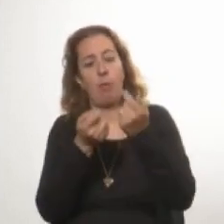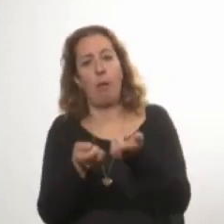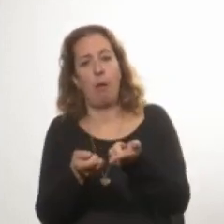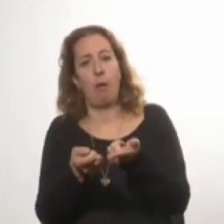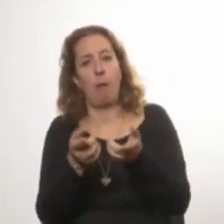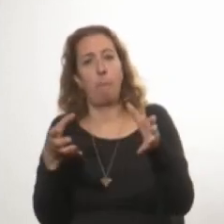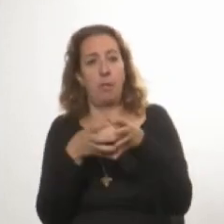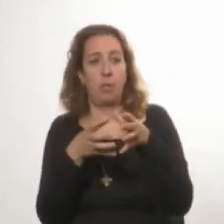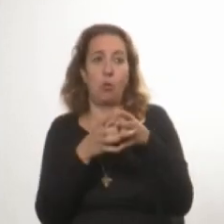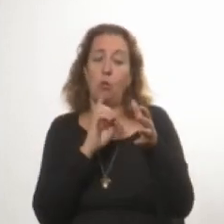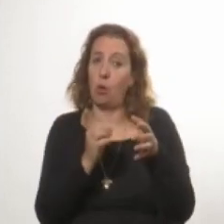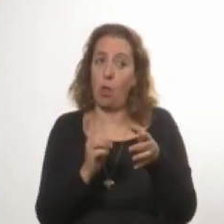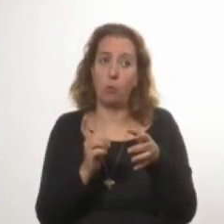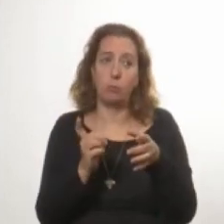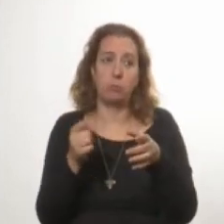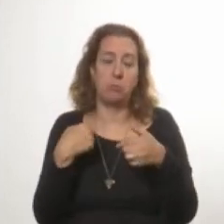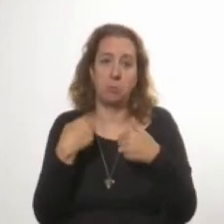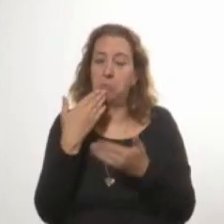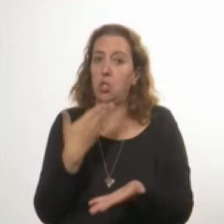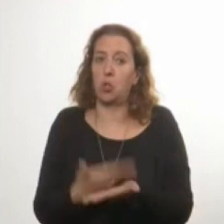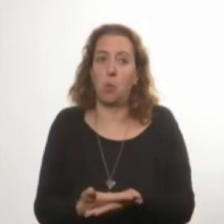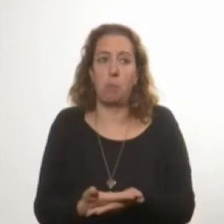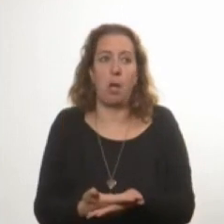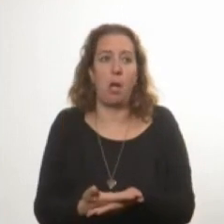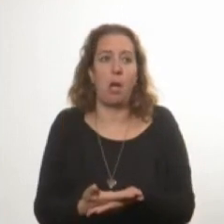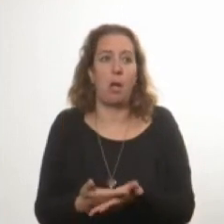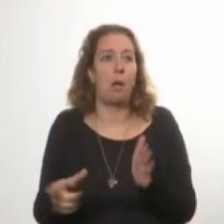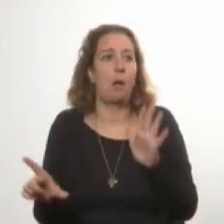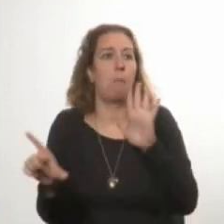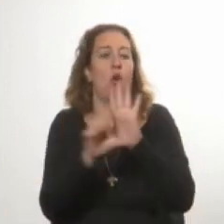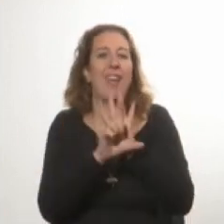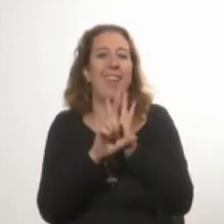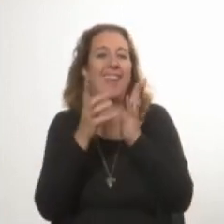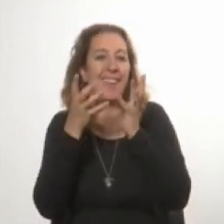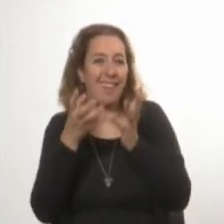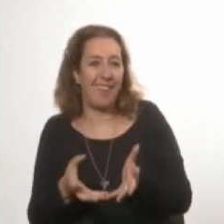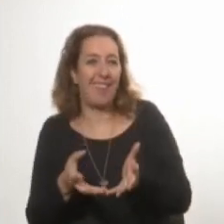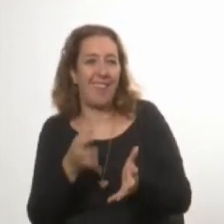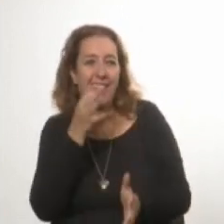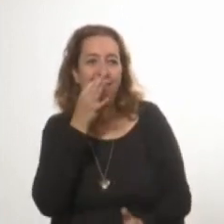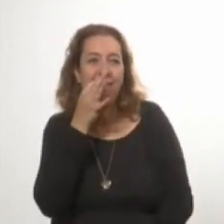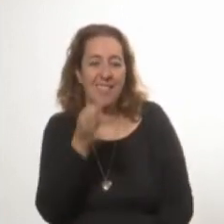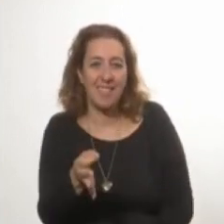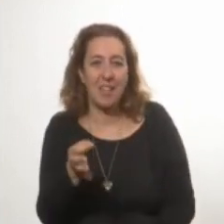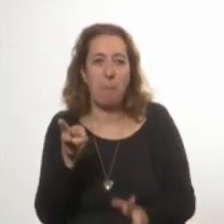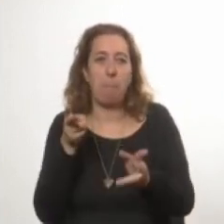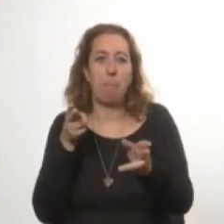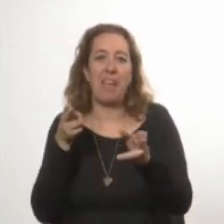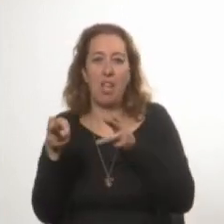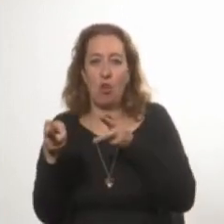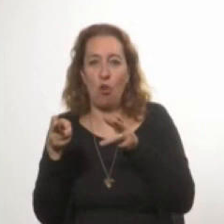Partido Colorado, y a mí me asombra que por ley se pretenda establecer un